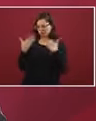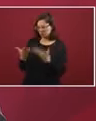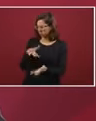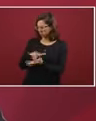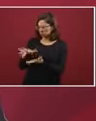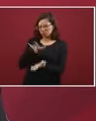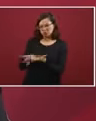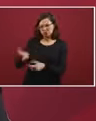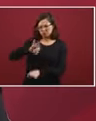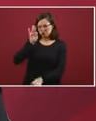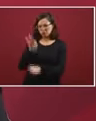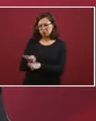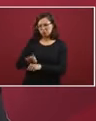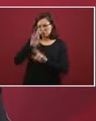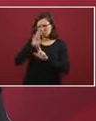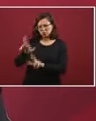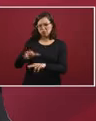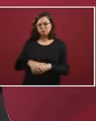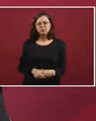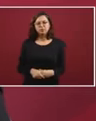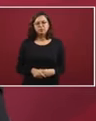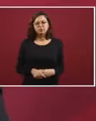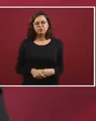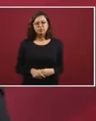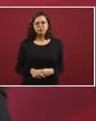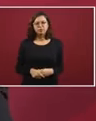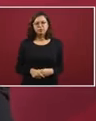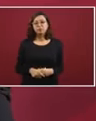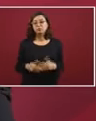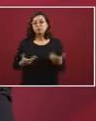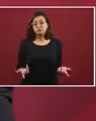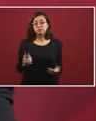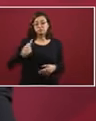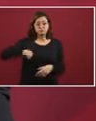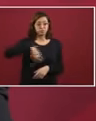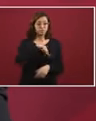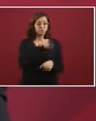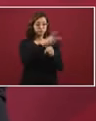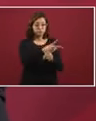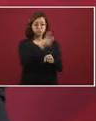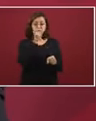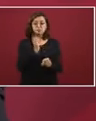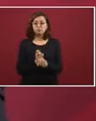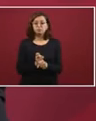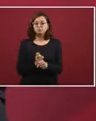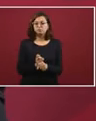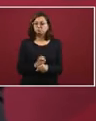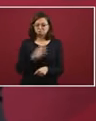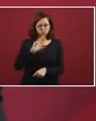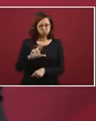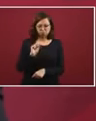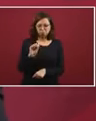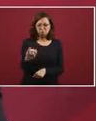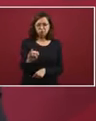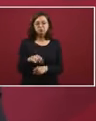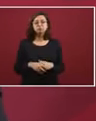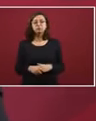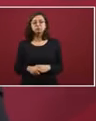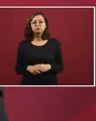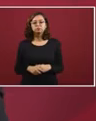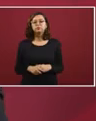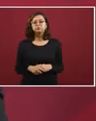las autoridades de México. De hecho, a la invitación que hicimos, hubo una respuesta inmediata y